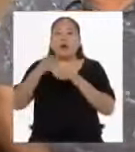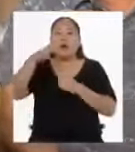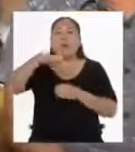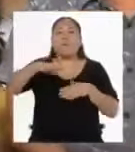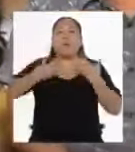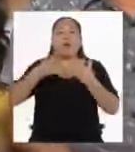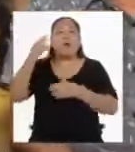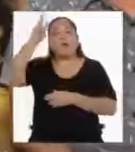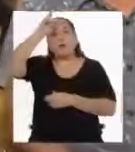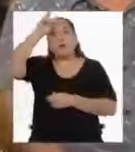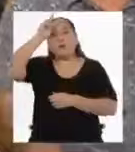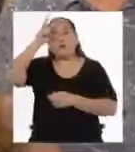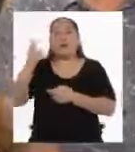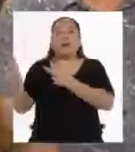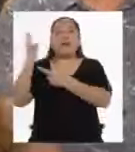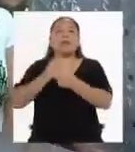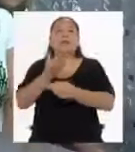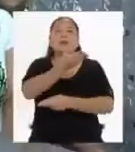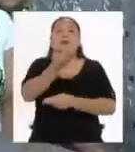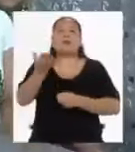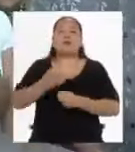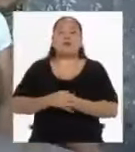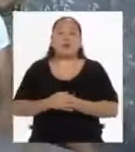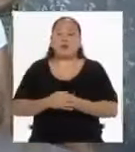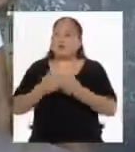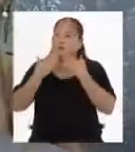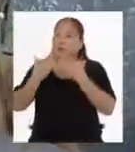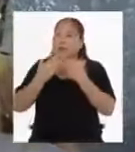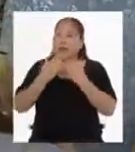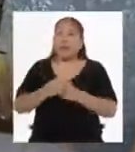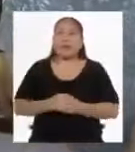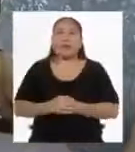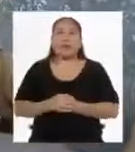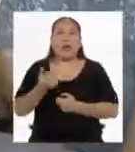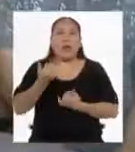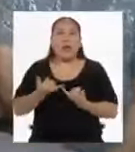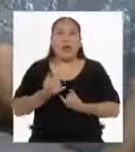Poder en el Paseo Colón. Volvemos con ustedes en Estudios Centrales. Muchas gracias, Martín. Vamos más o menos sacando cuentas de cómo...